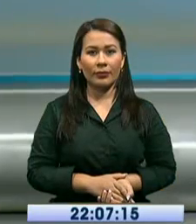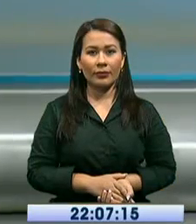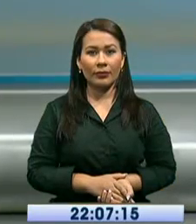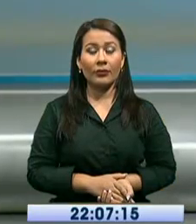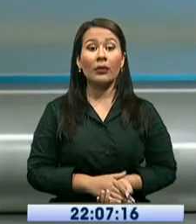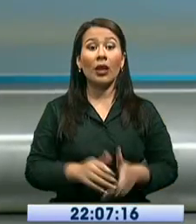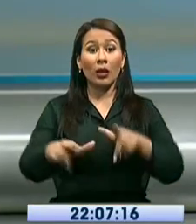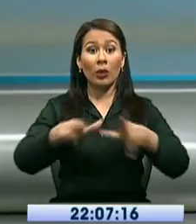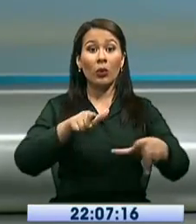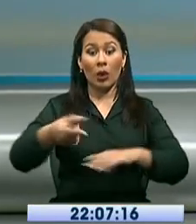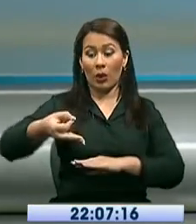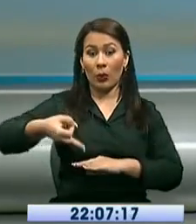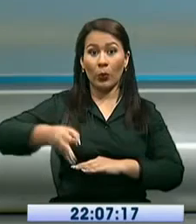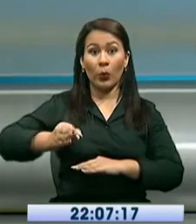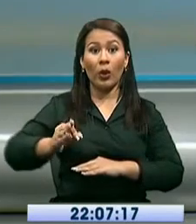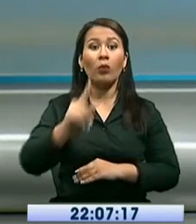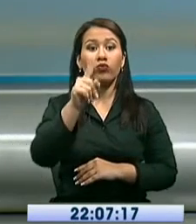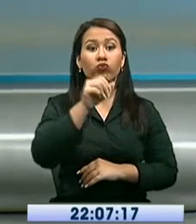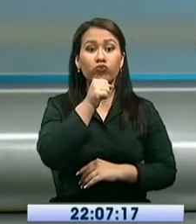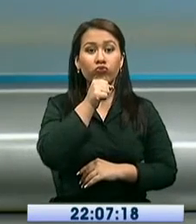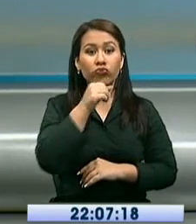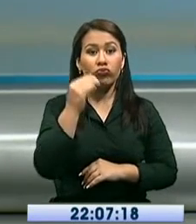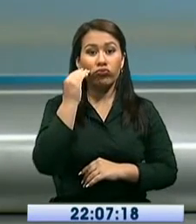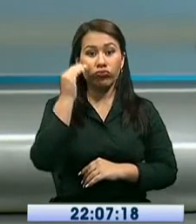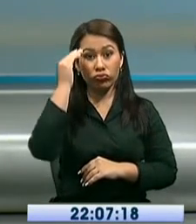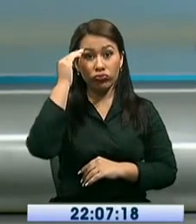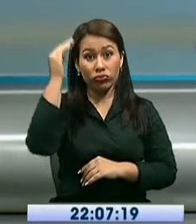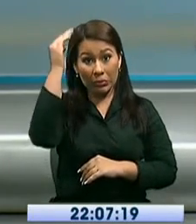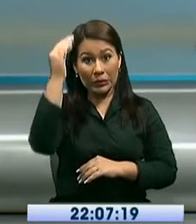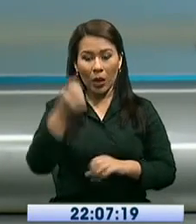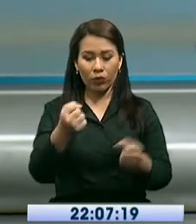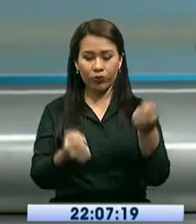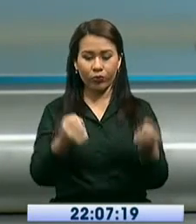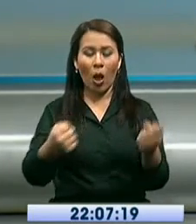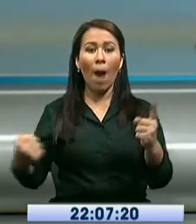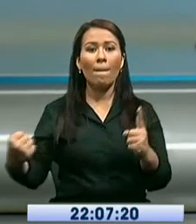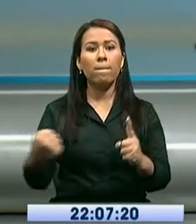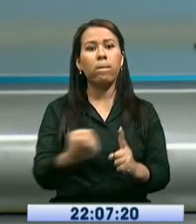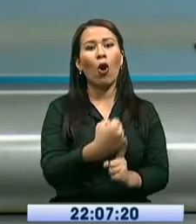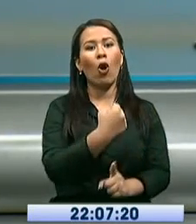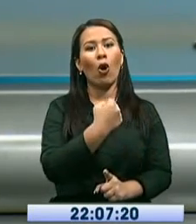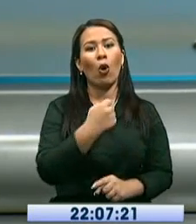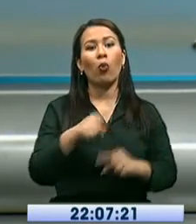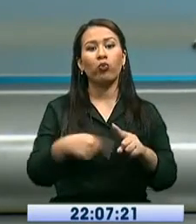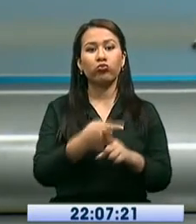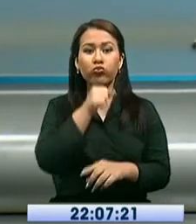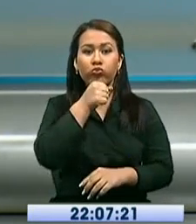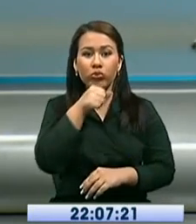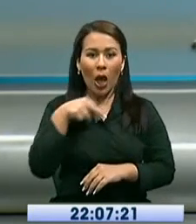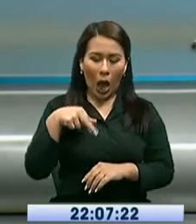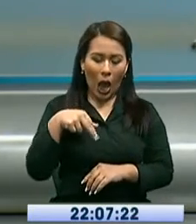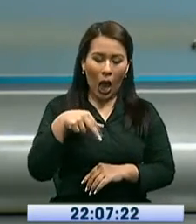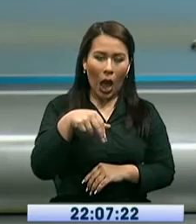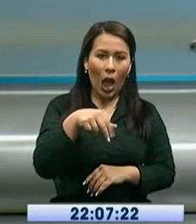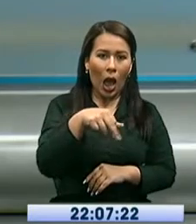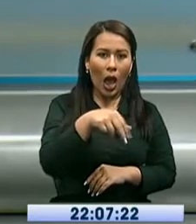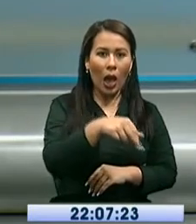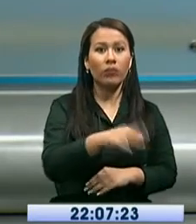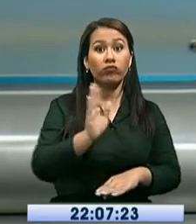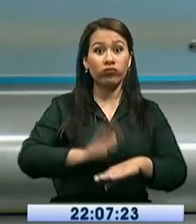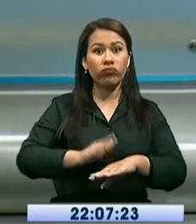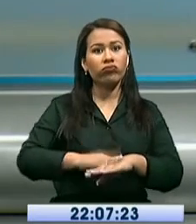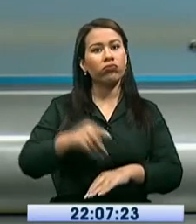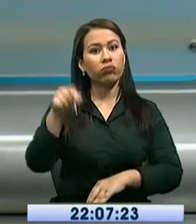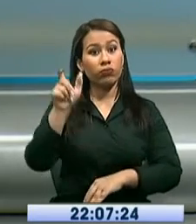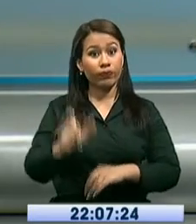En el cantón Durán, una adulta mayor fue arrollada por el conductor de un auto mientras cruzaba por el paso Cebra. El implicado en el